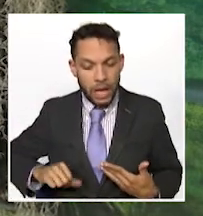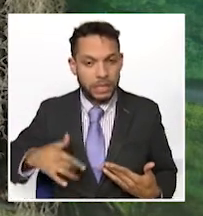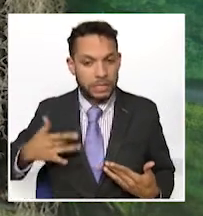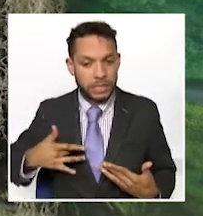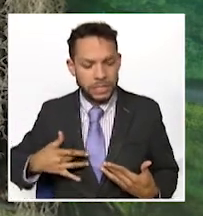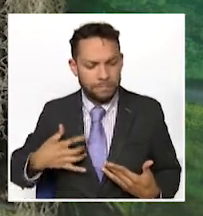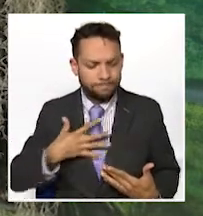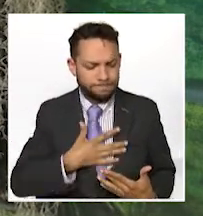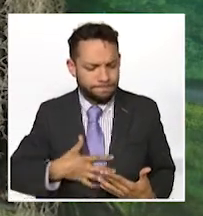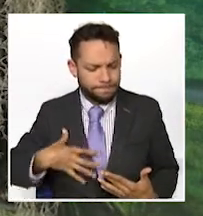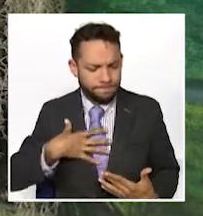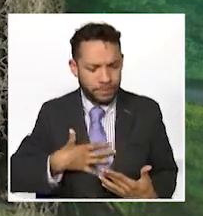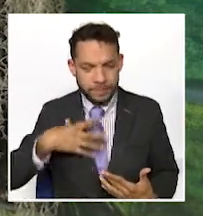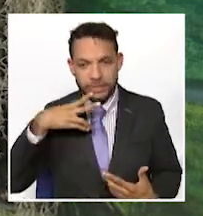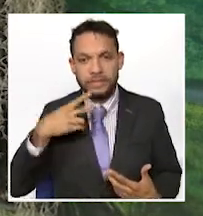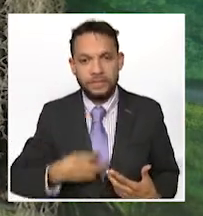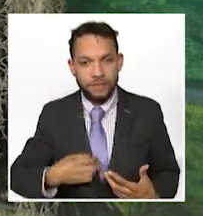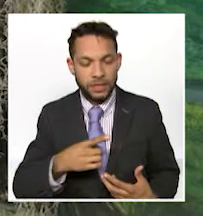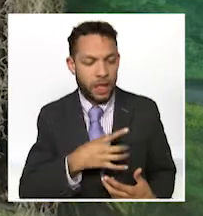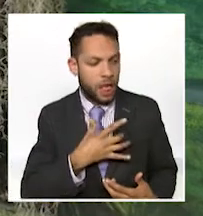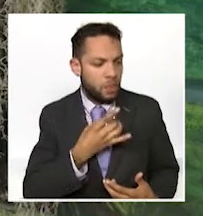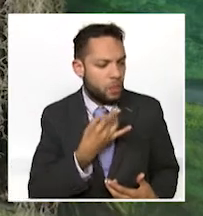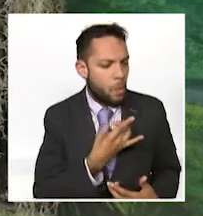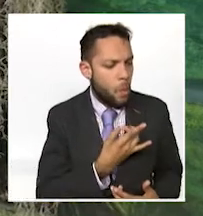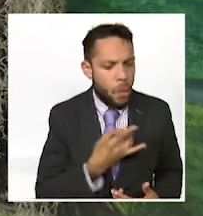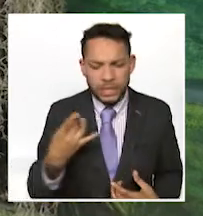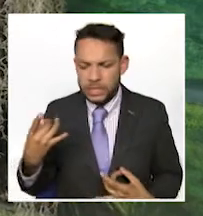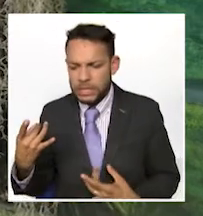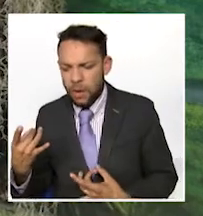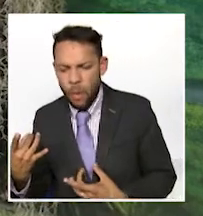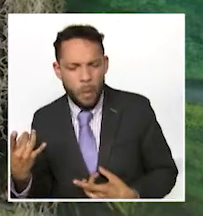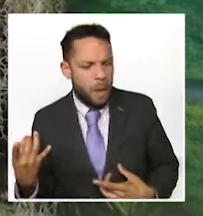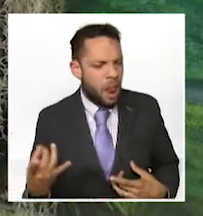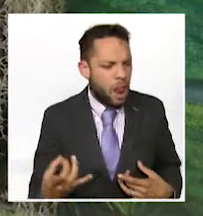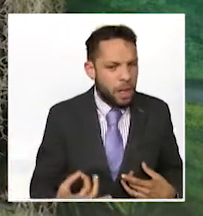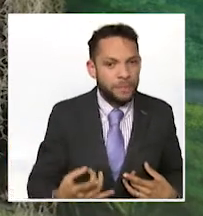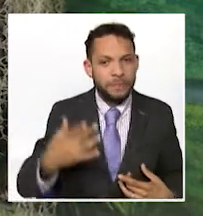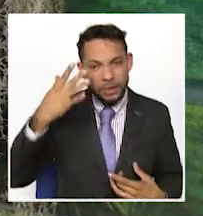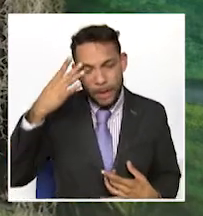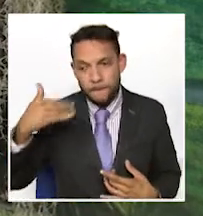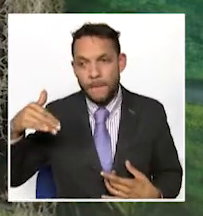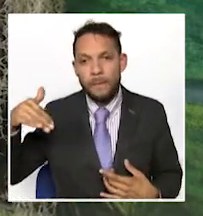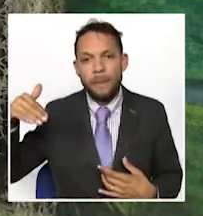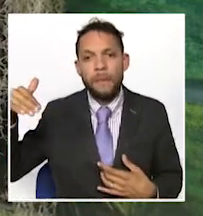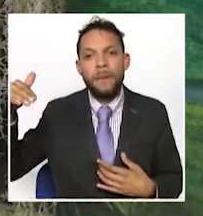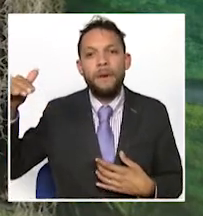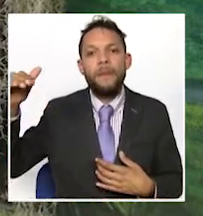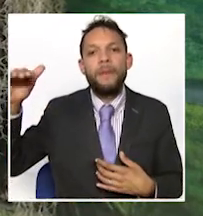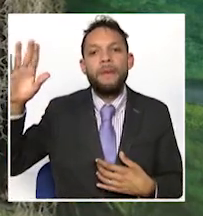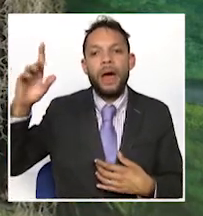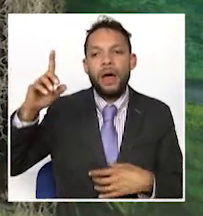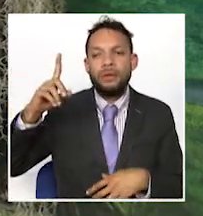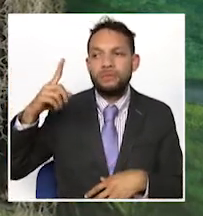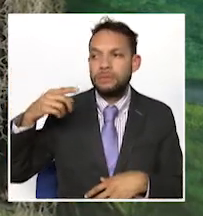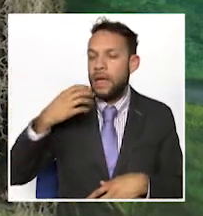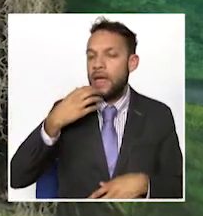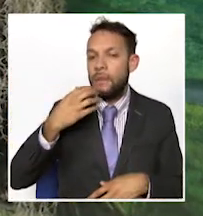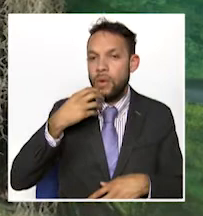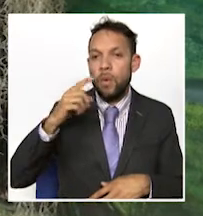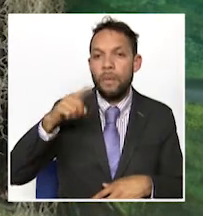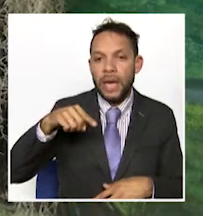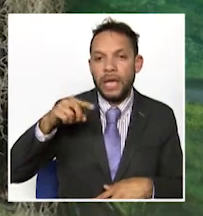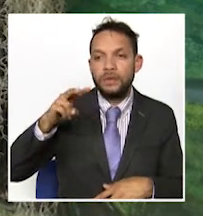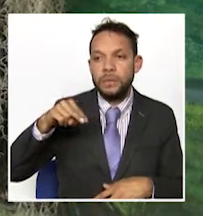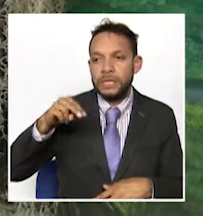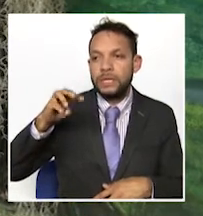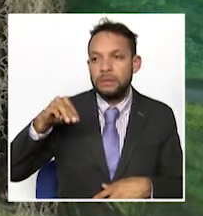Pero hay una connotación de dolor cuando ésta se hace mayor en el tiempo. Entonces, cuando un dolor